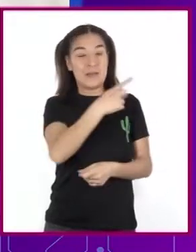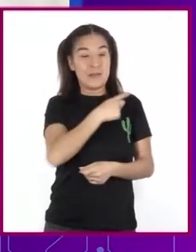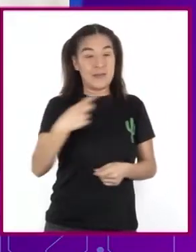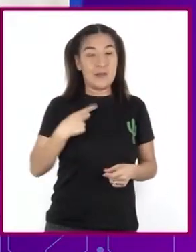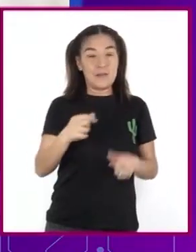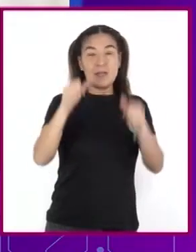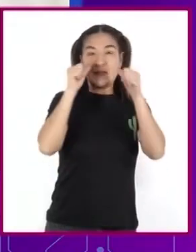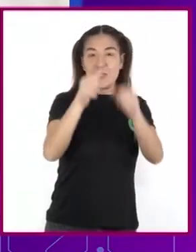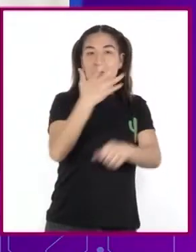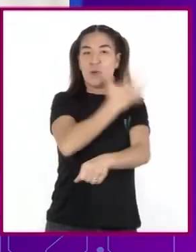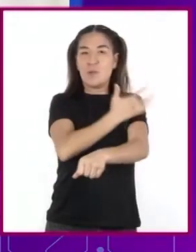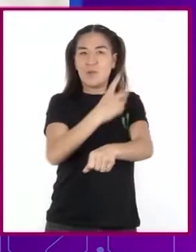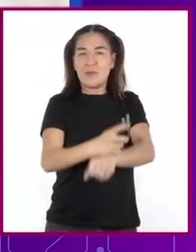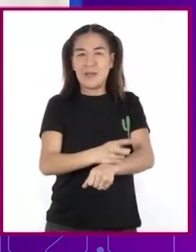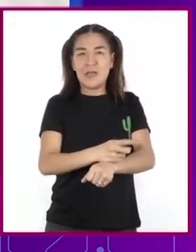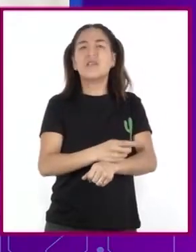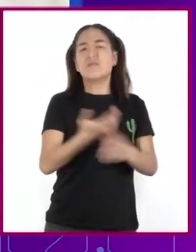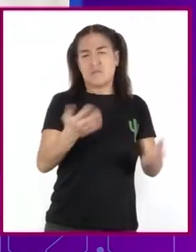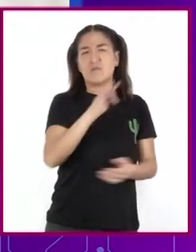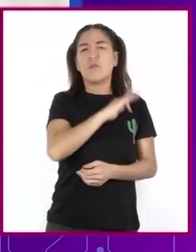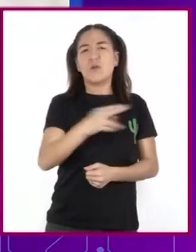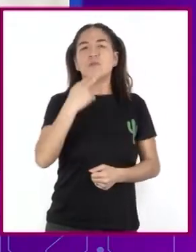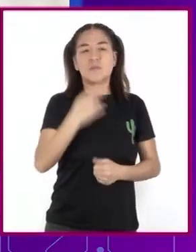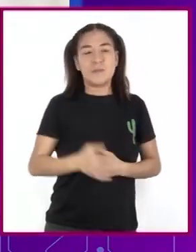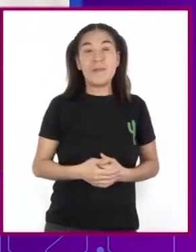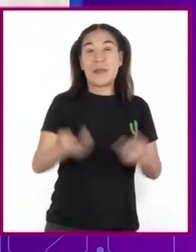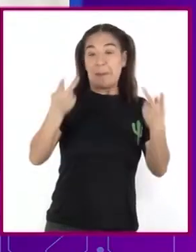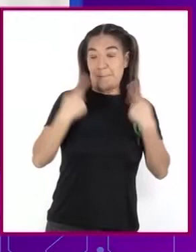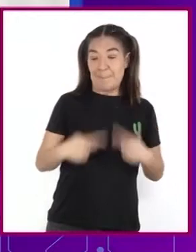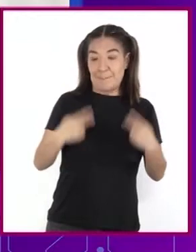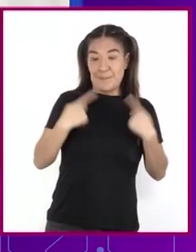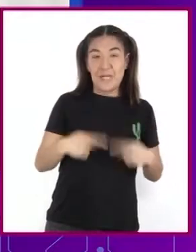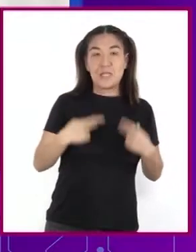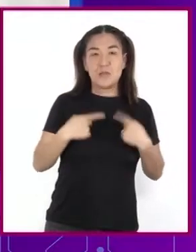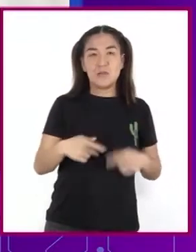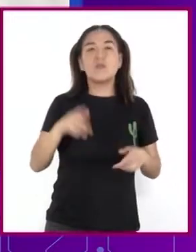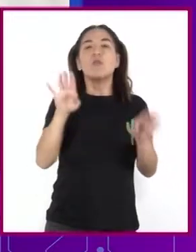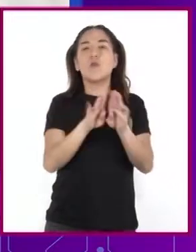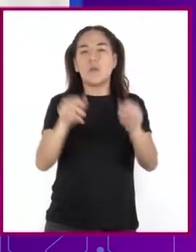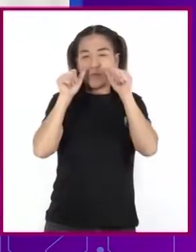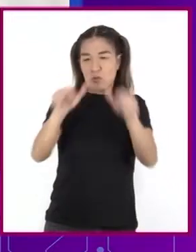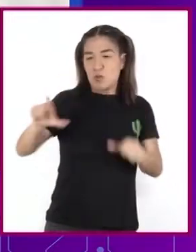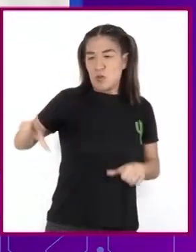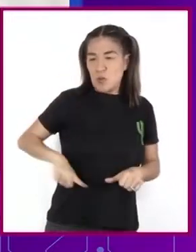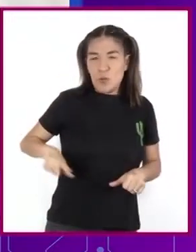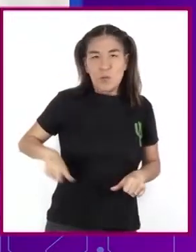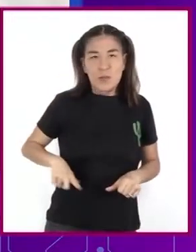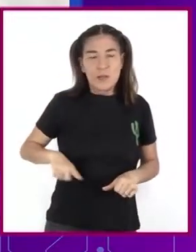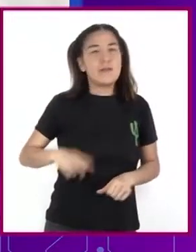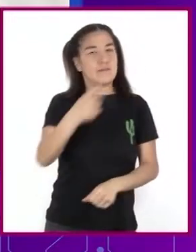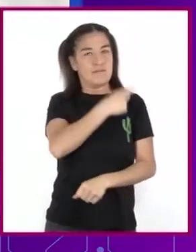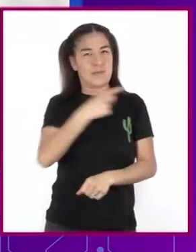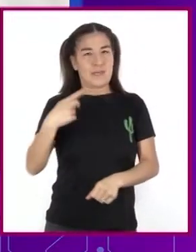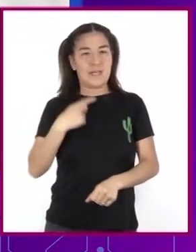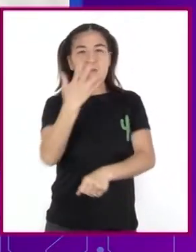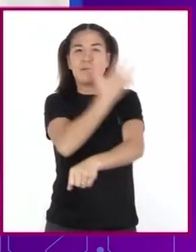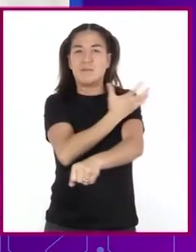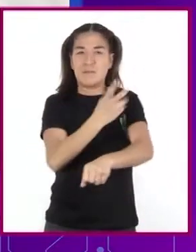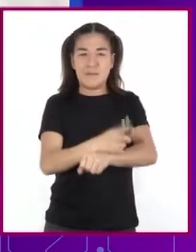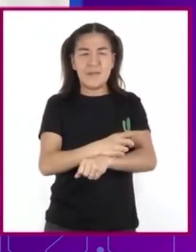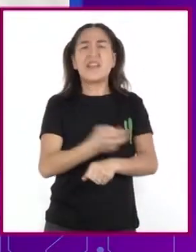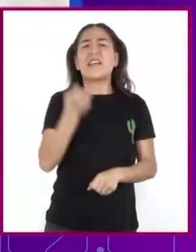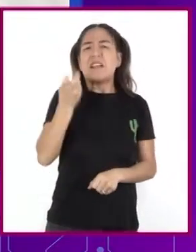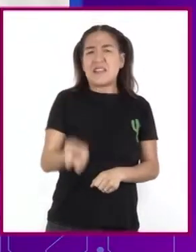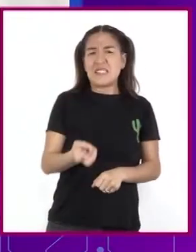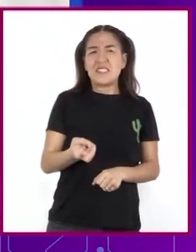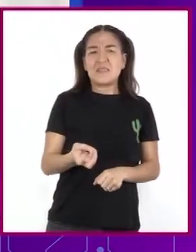honestos, se puede utilizar las personas en el servicio público deben ser honestas. De esta